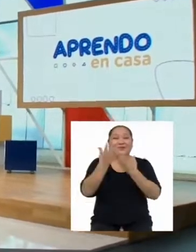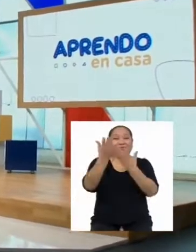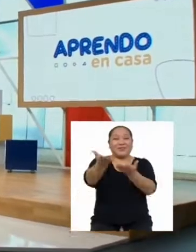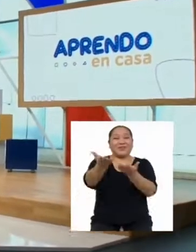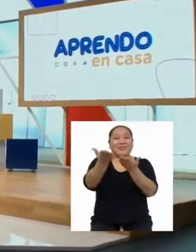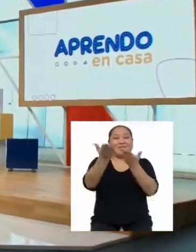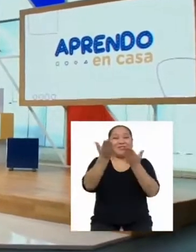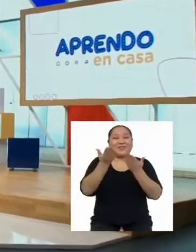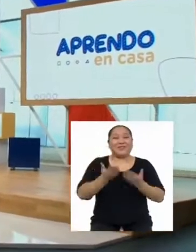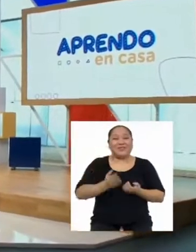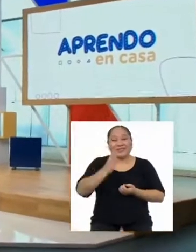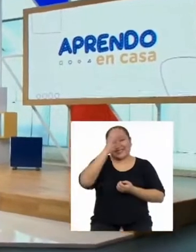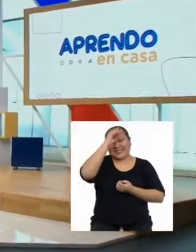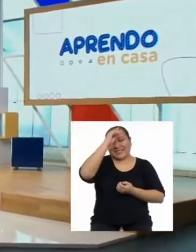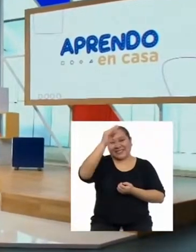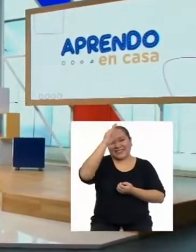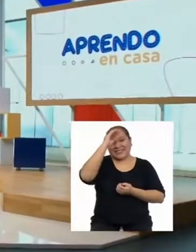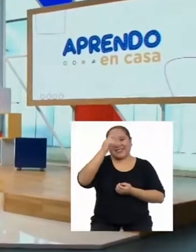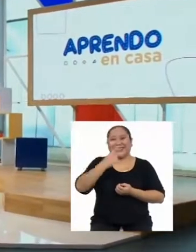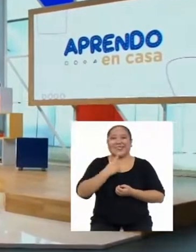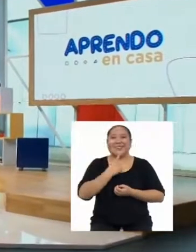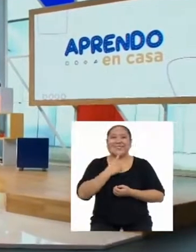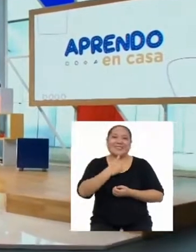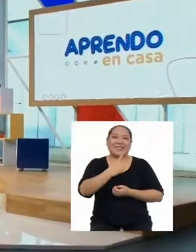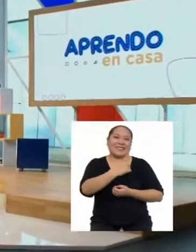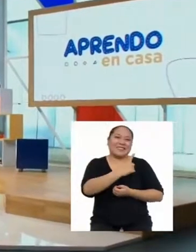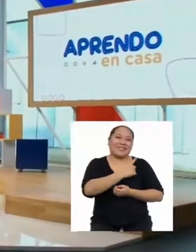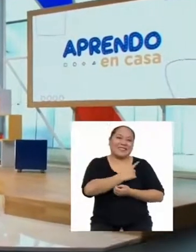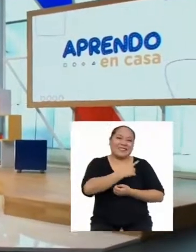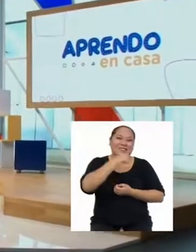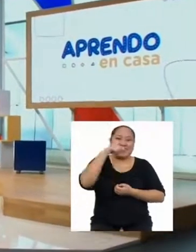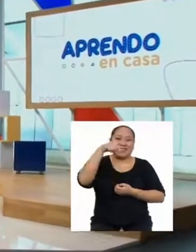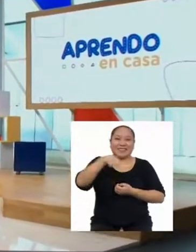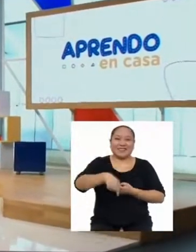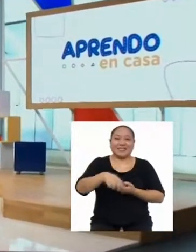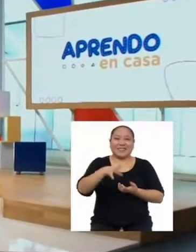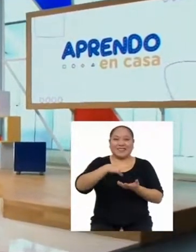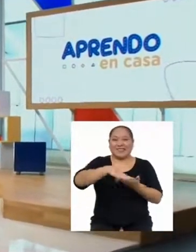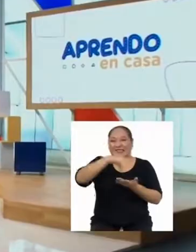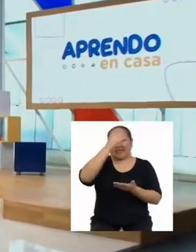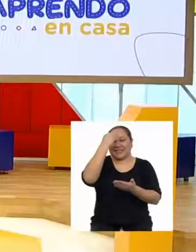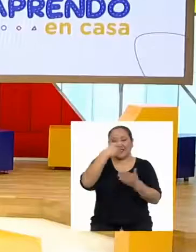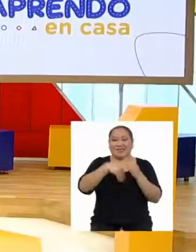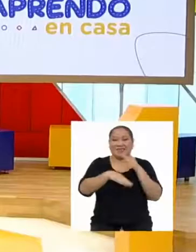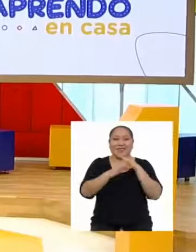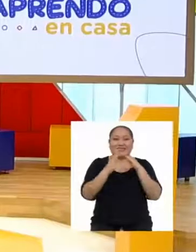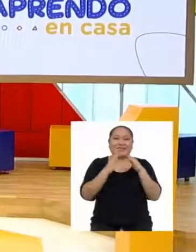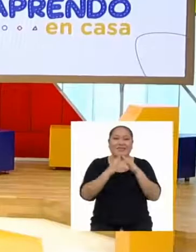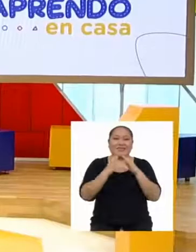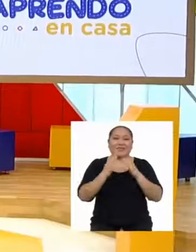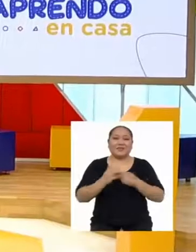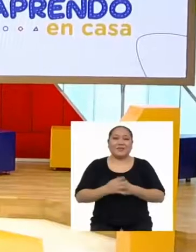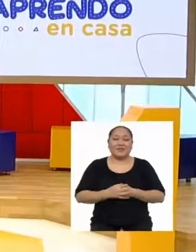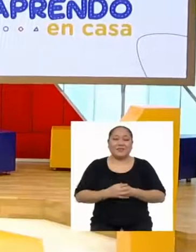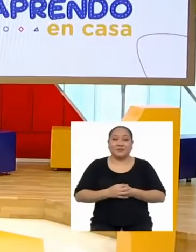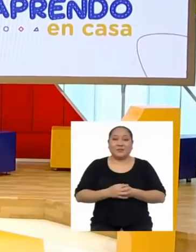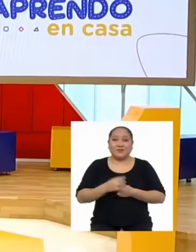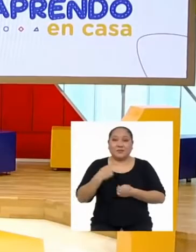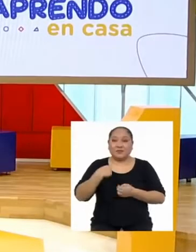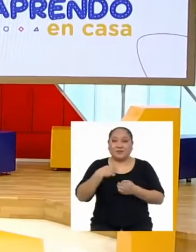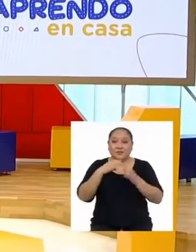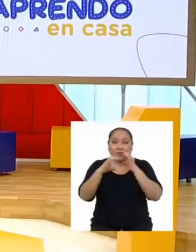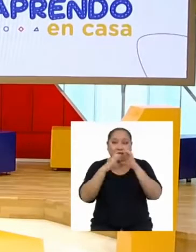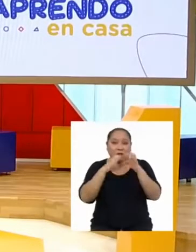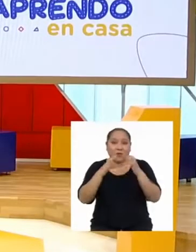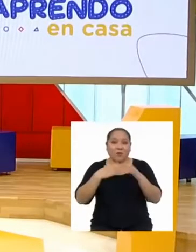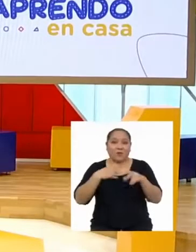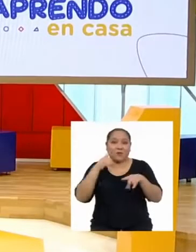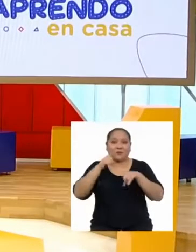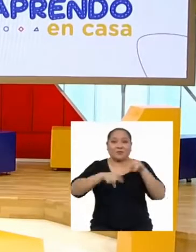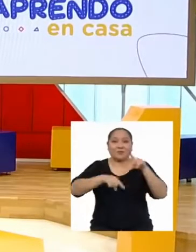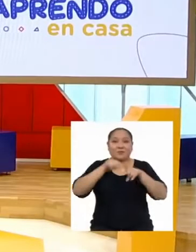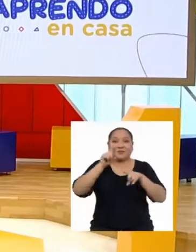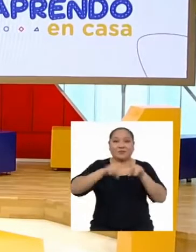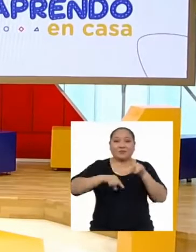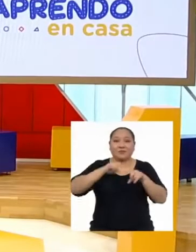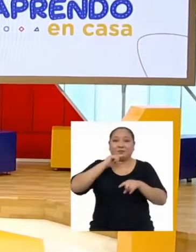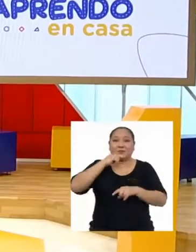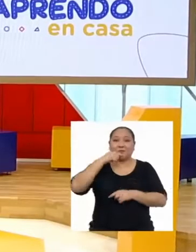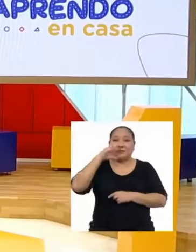Bienvenidas, chicas y chicos de primero de secundaria a Aprendo en Casa. Justo estaba conversando con mi prima Cristina